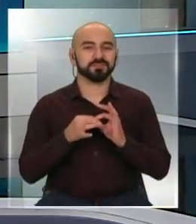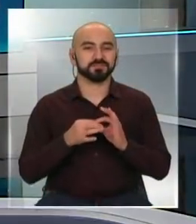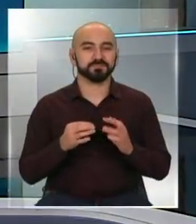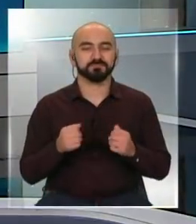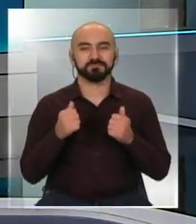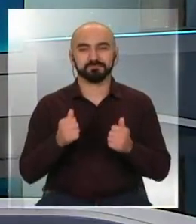estado muy buenos días